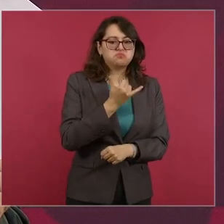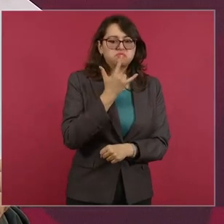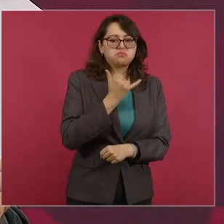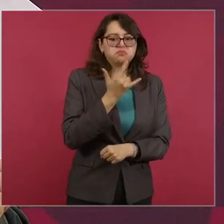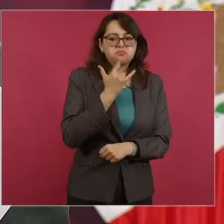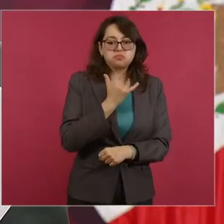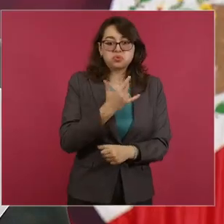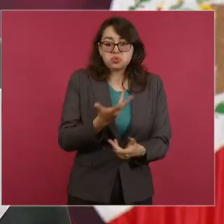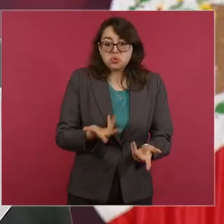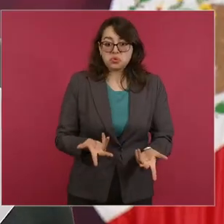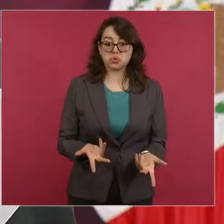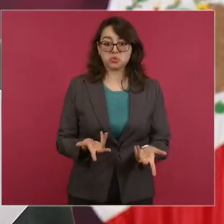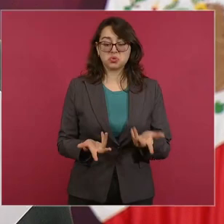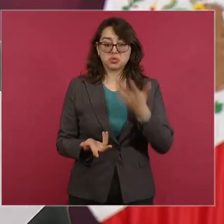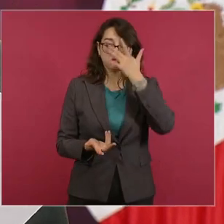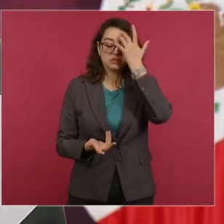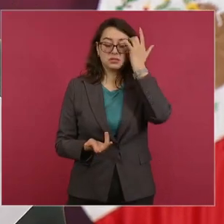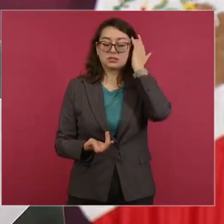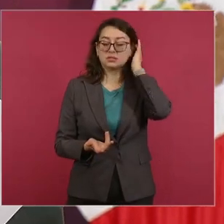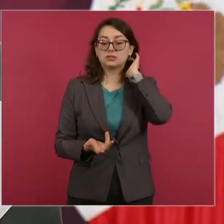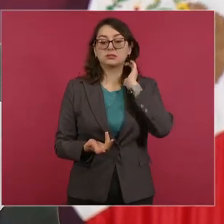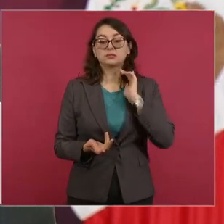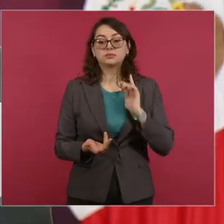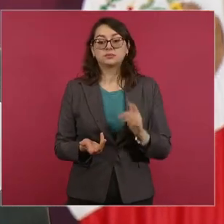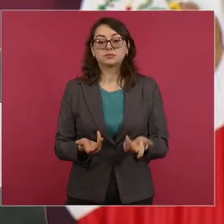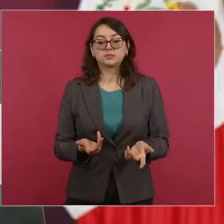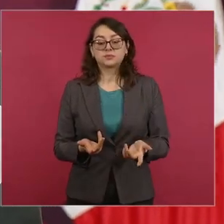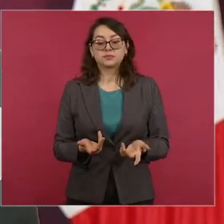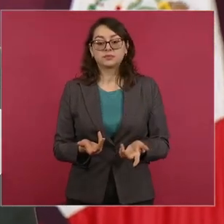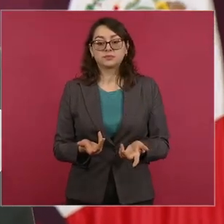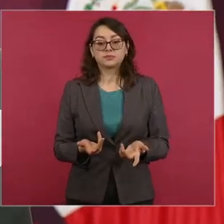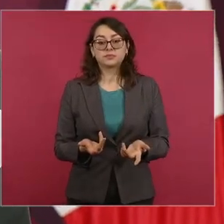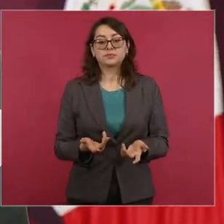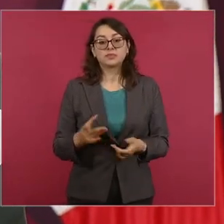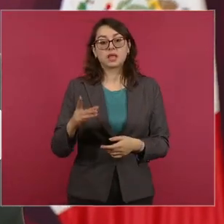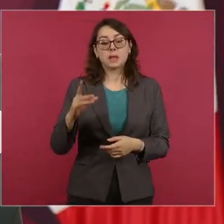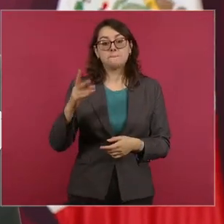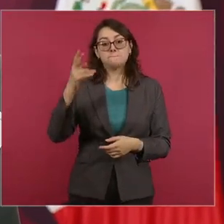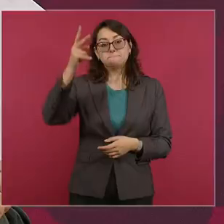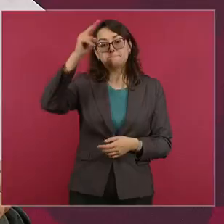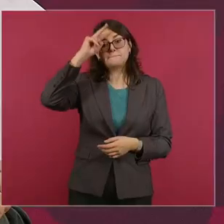el embajador de Perú